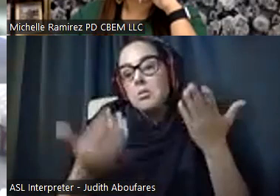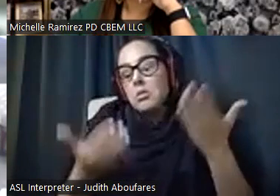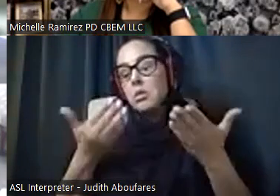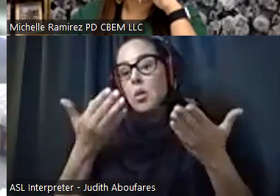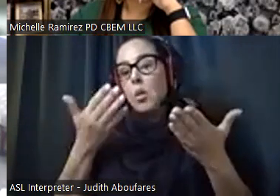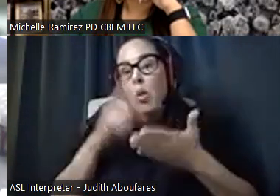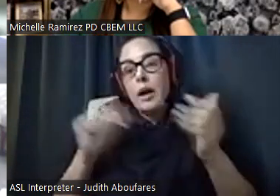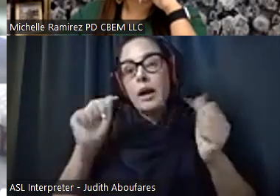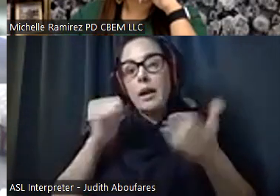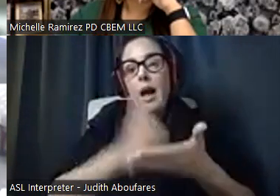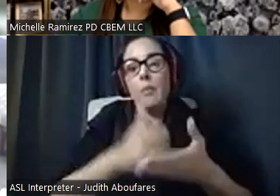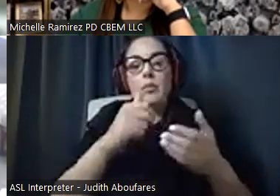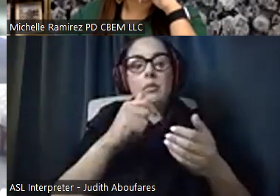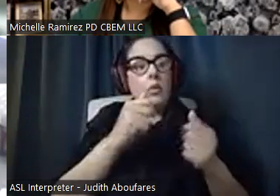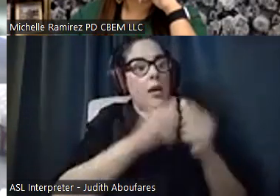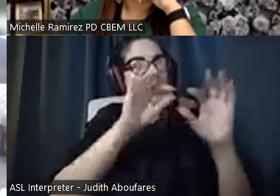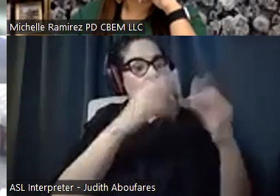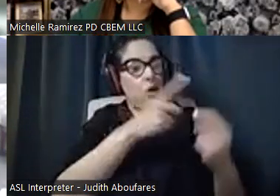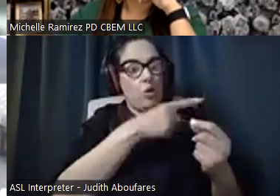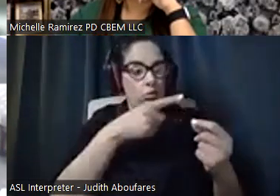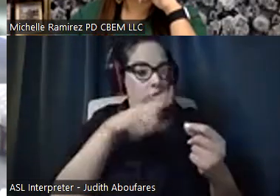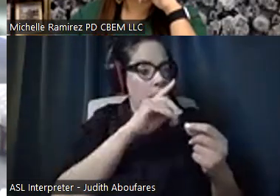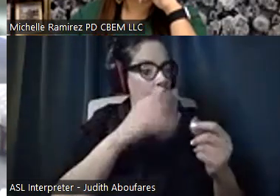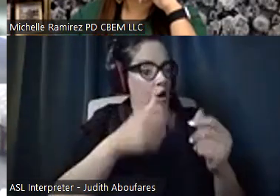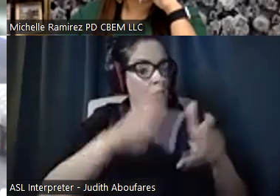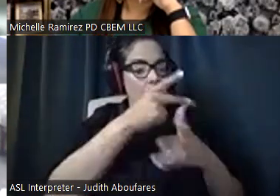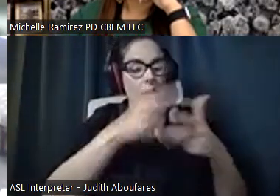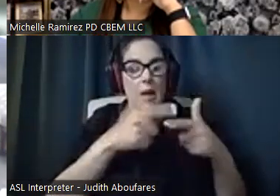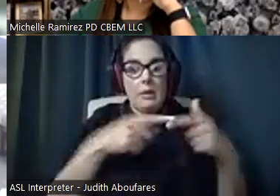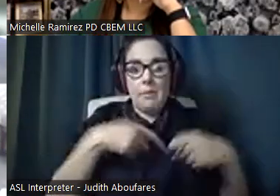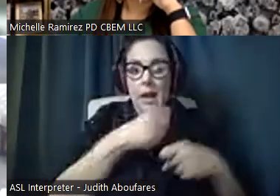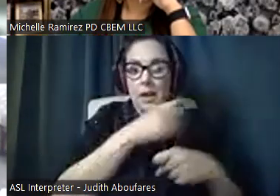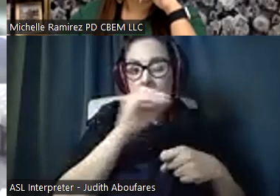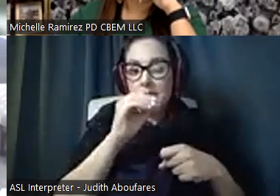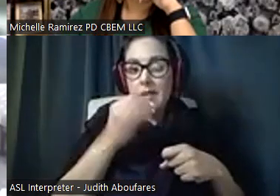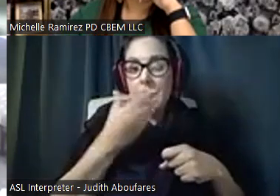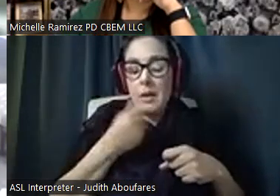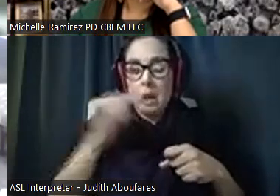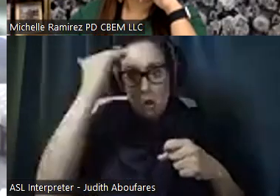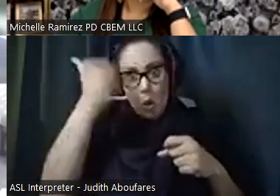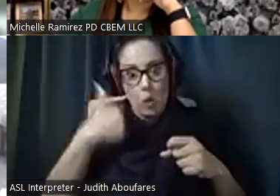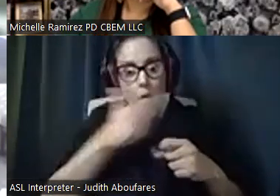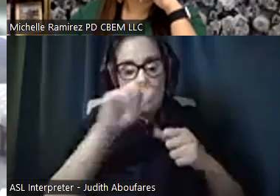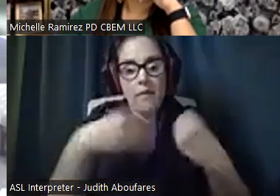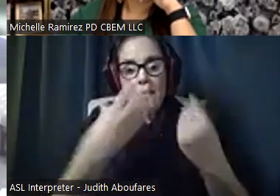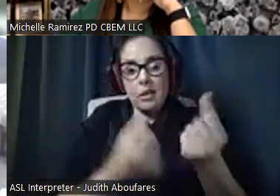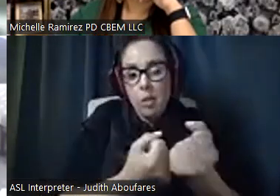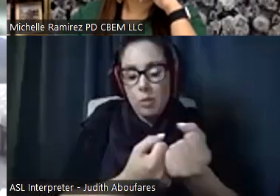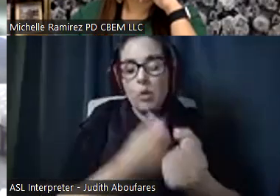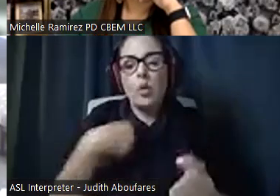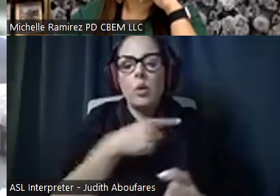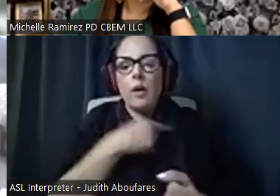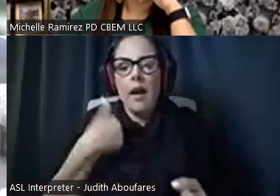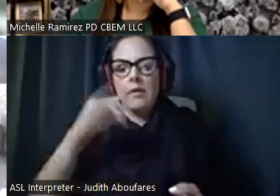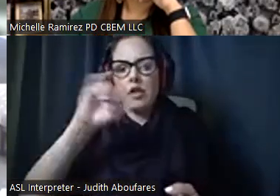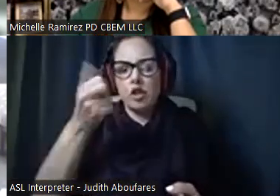puede ayudar las ballenas, las familias, cuál su idioma primario es. Entonces, ellos podemos saber